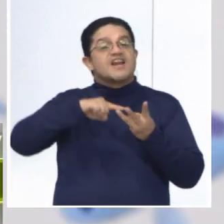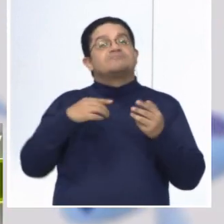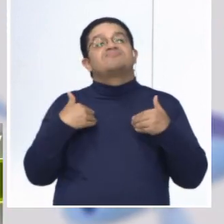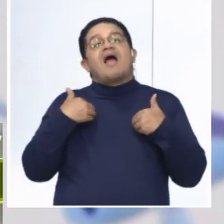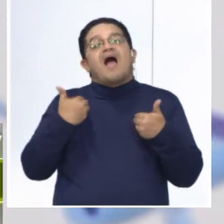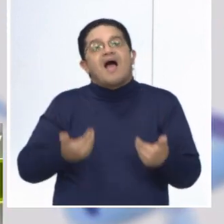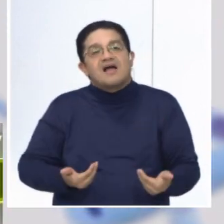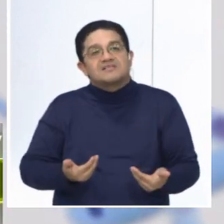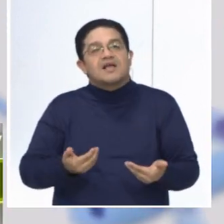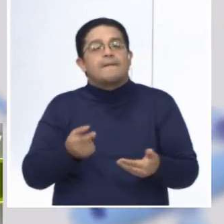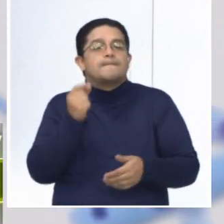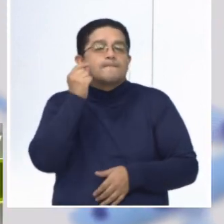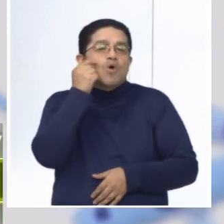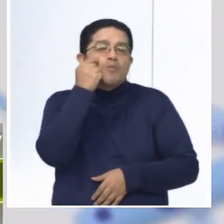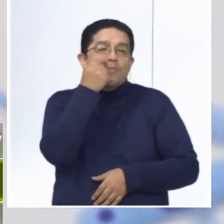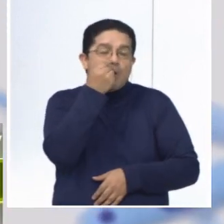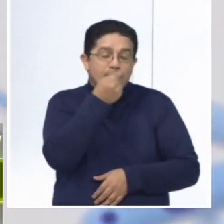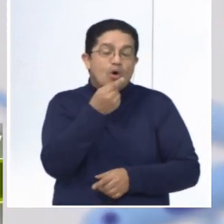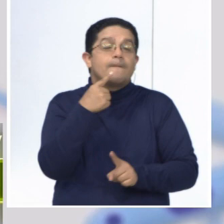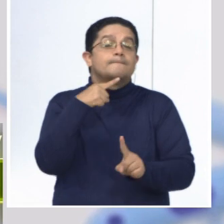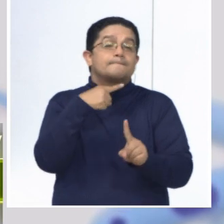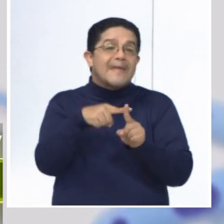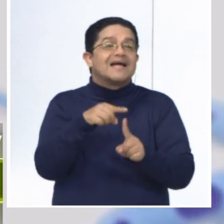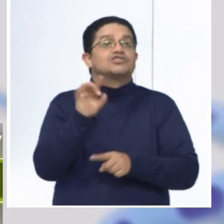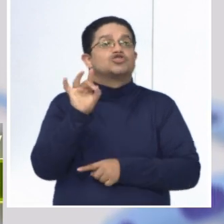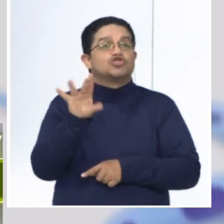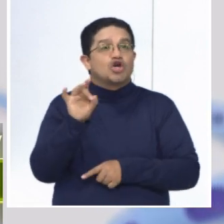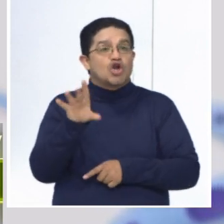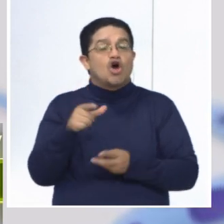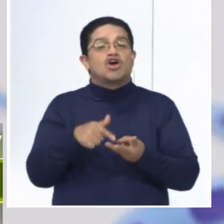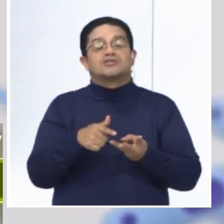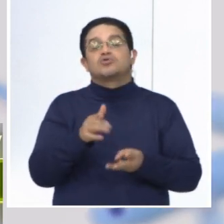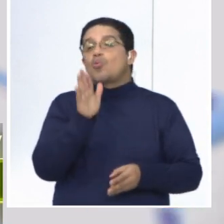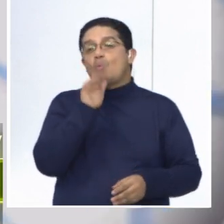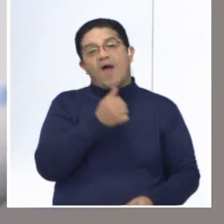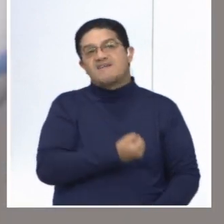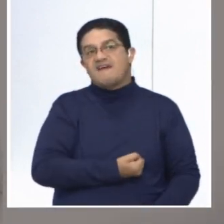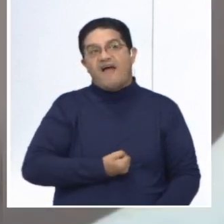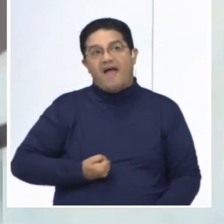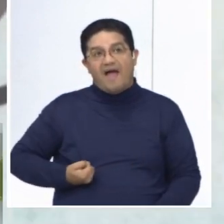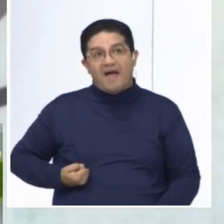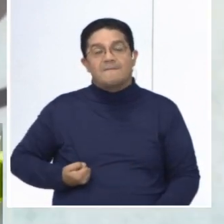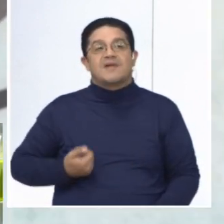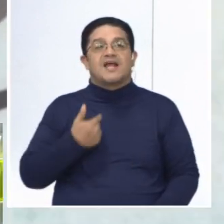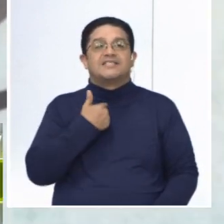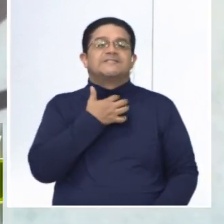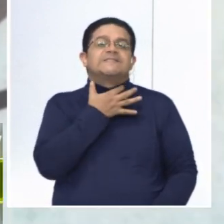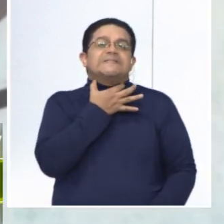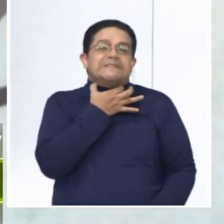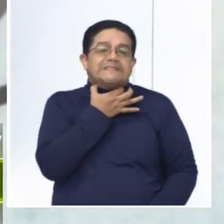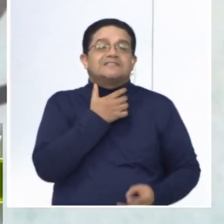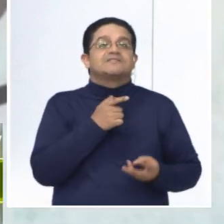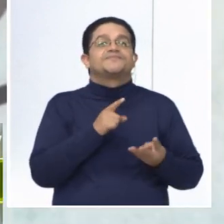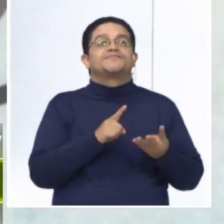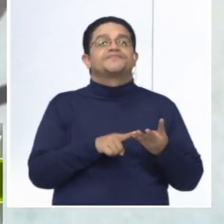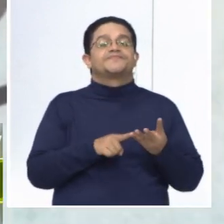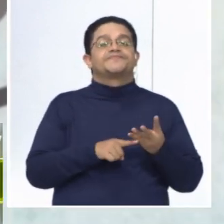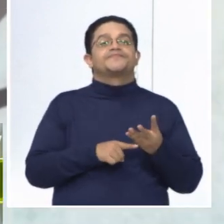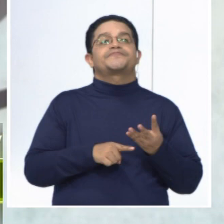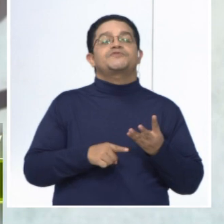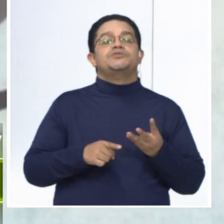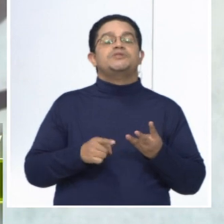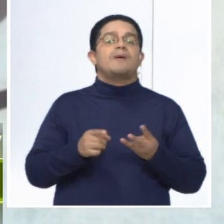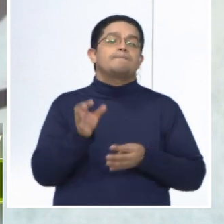en el cuerpo acompañadas de dolor, pérdida del apetito, megaesófago, cardiomiopatía chagásica, megacolon,